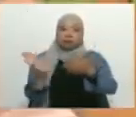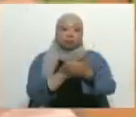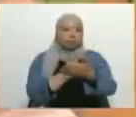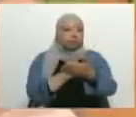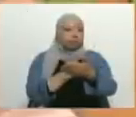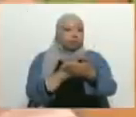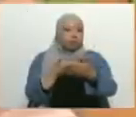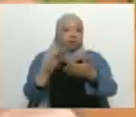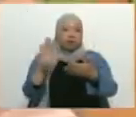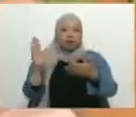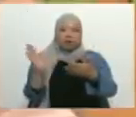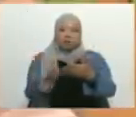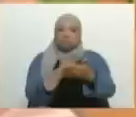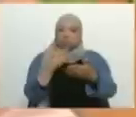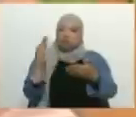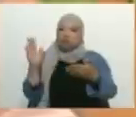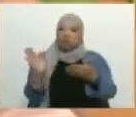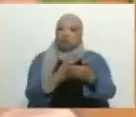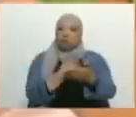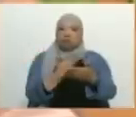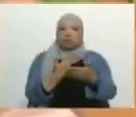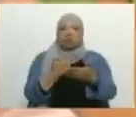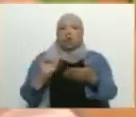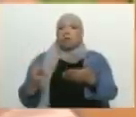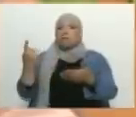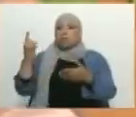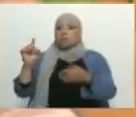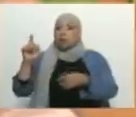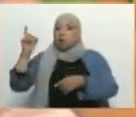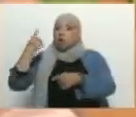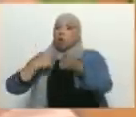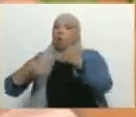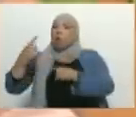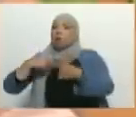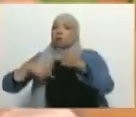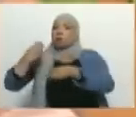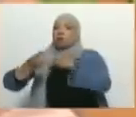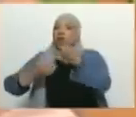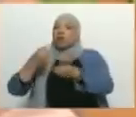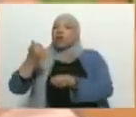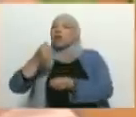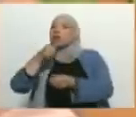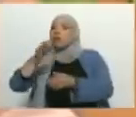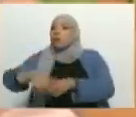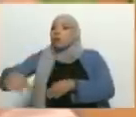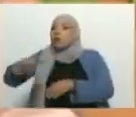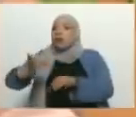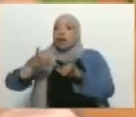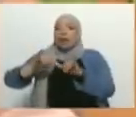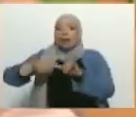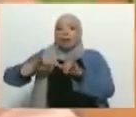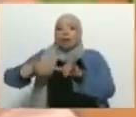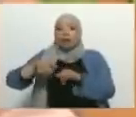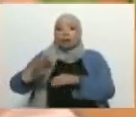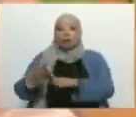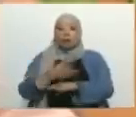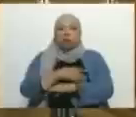a pintar algo, tienen que pasar por ingeniería y decir qué es lo que van a pintar.